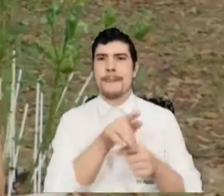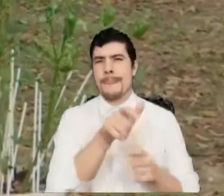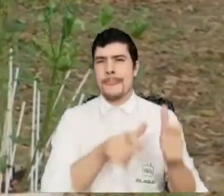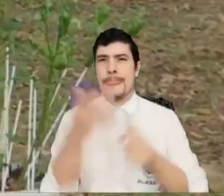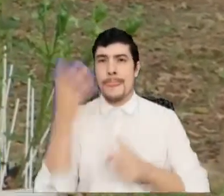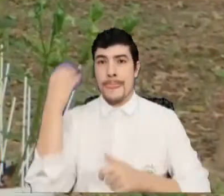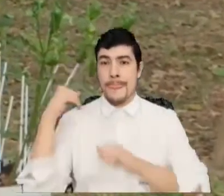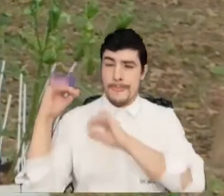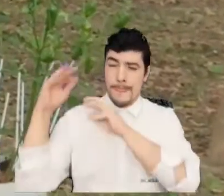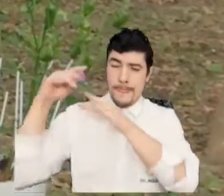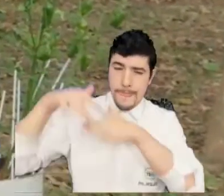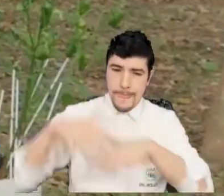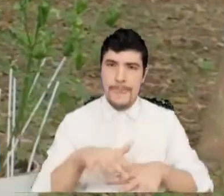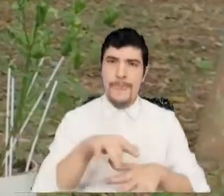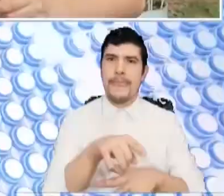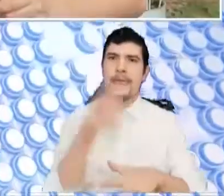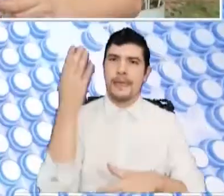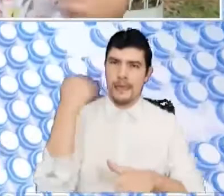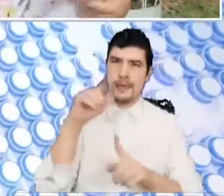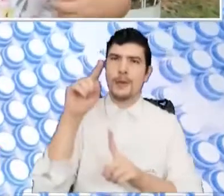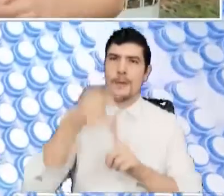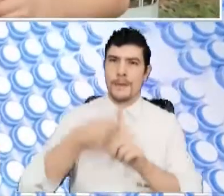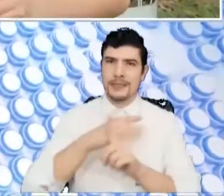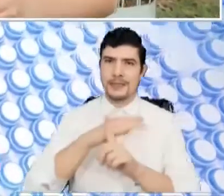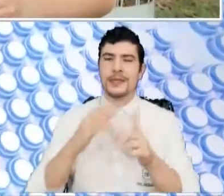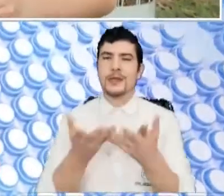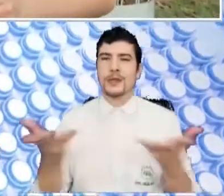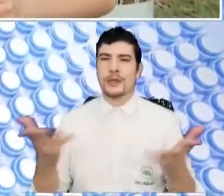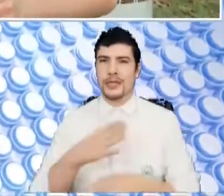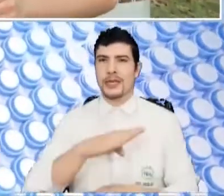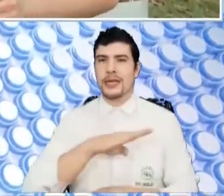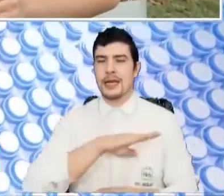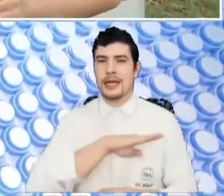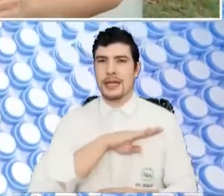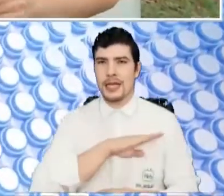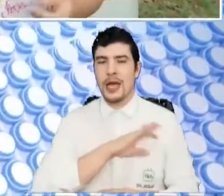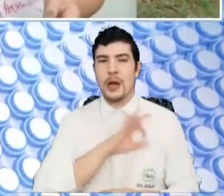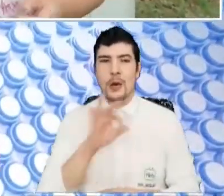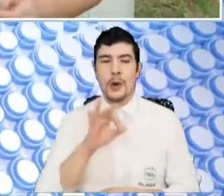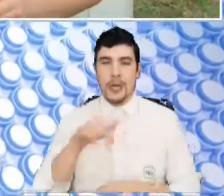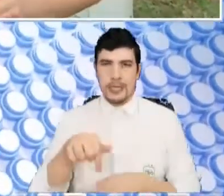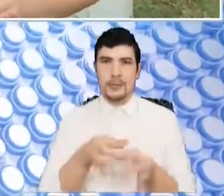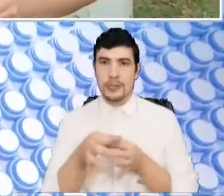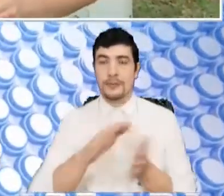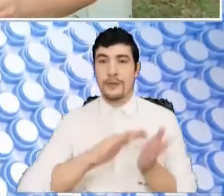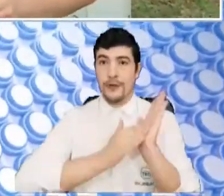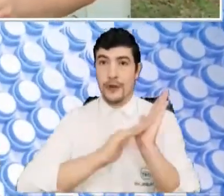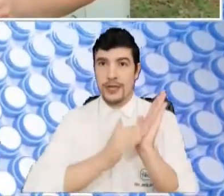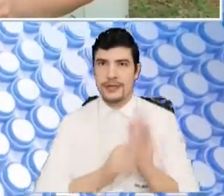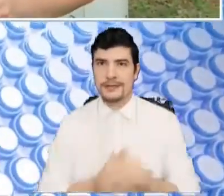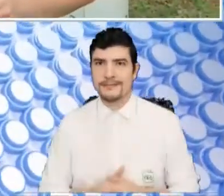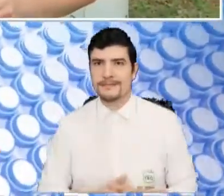hace un mes y medio en Florida Blanca. Con esta información nos despedimos. Pilar Mejía, Oriente Noticias, estamos informando.